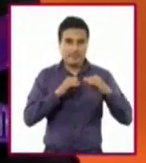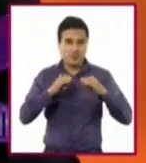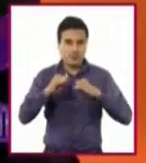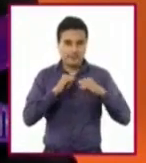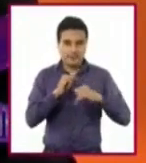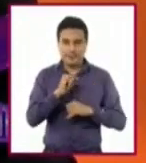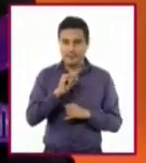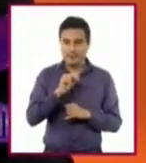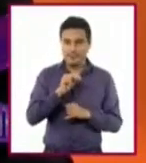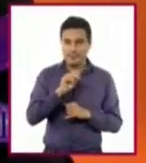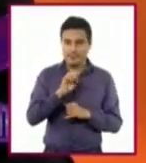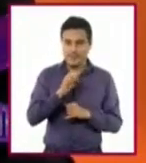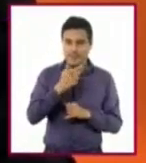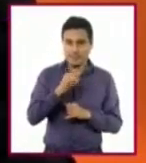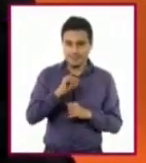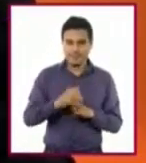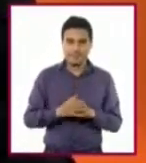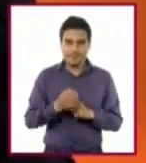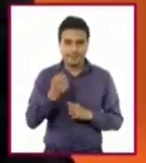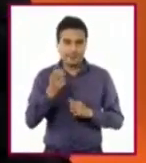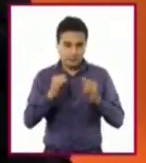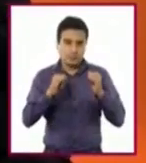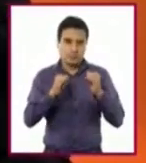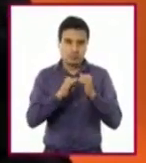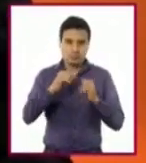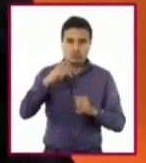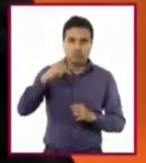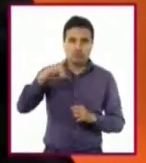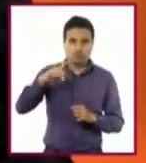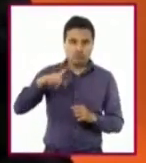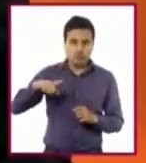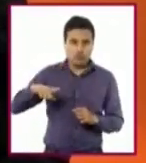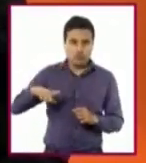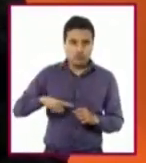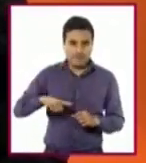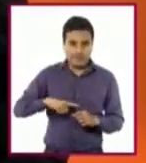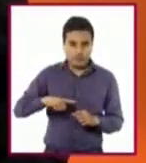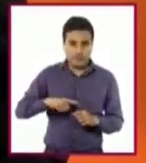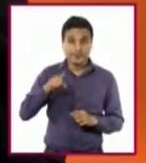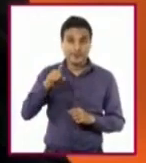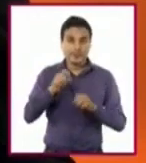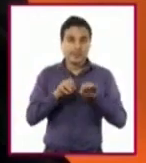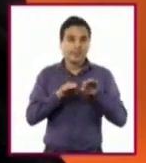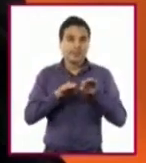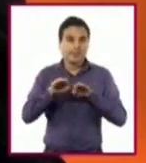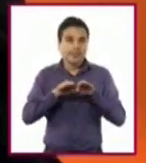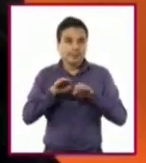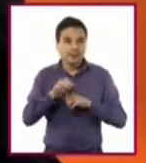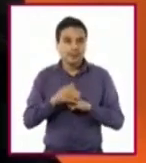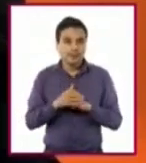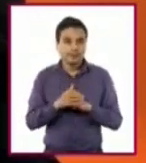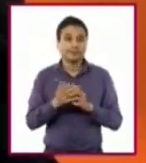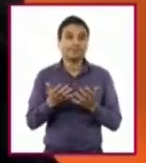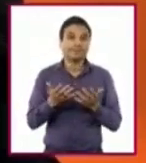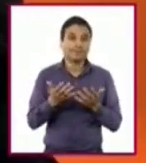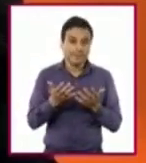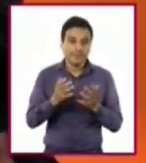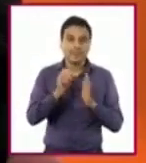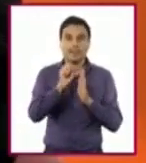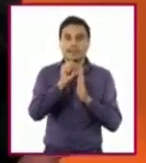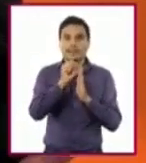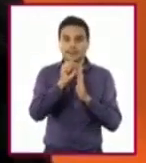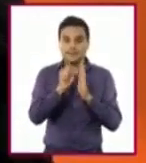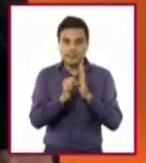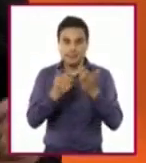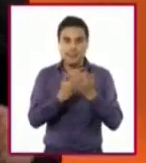es un organismo público y autónomo que se responsabiliza de normar y coordinar el sistema nacional